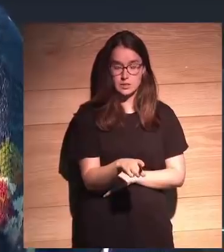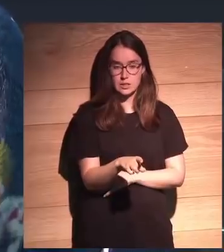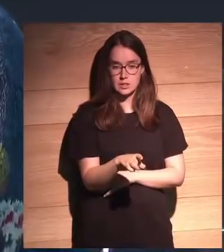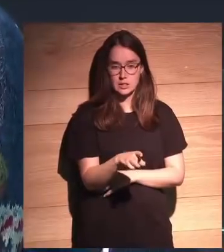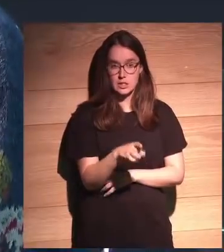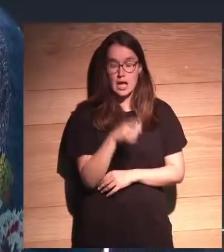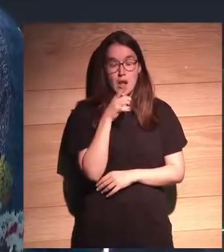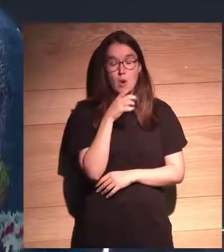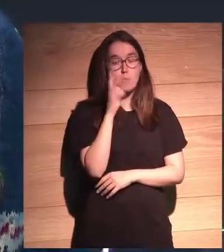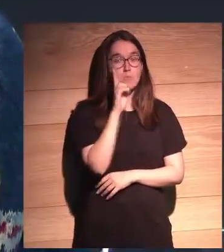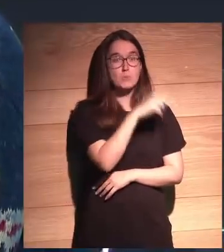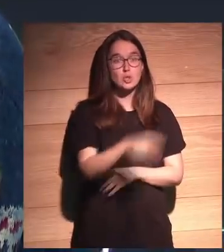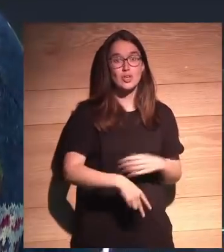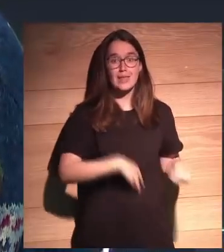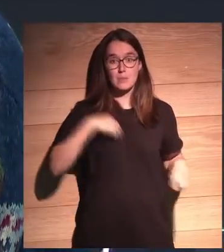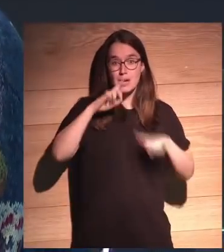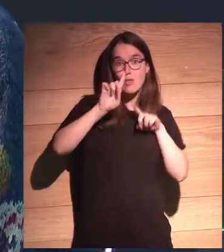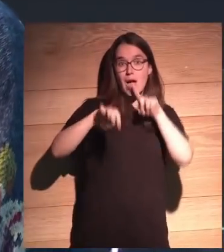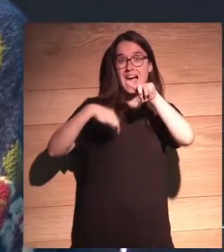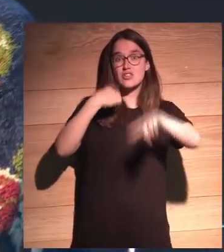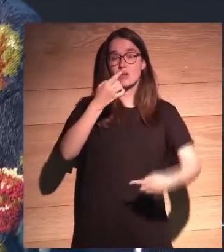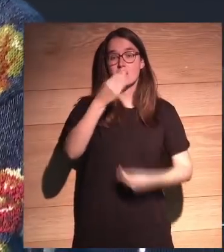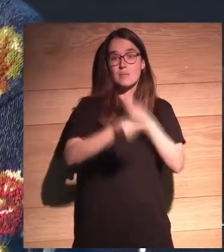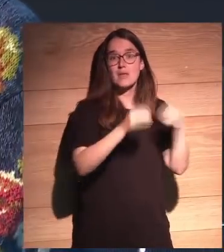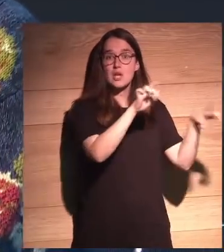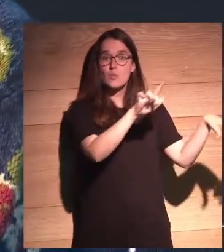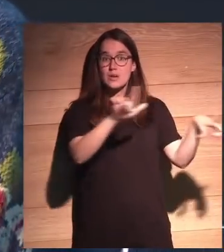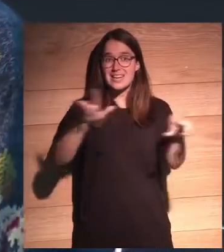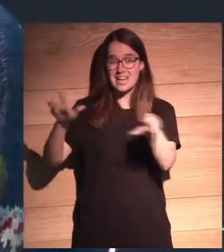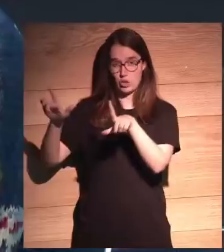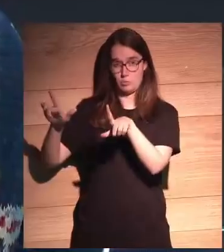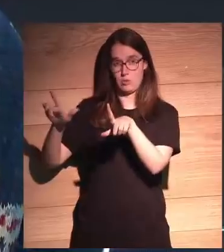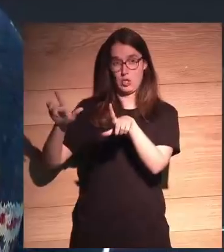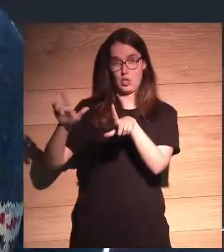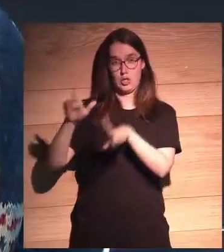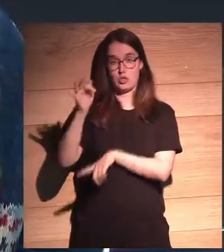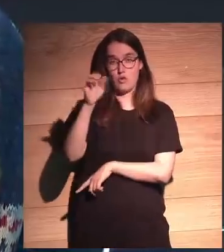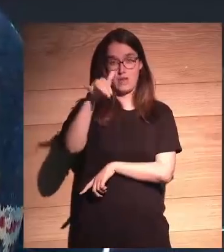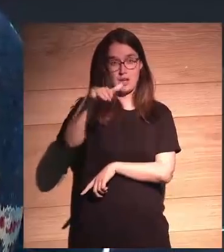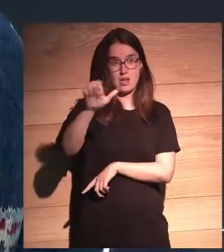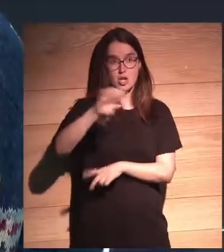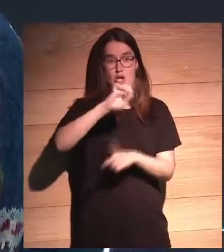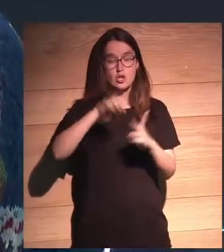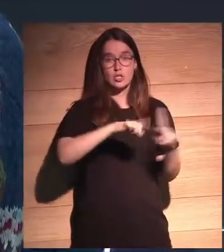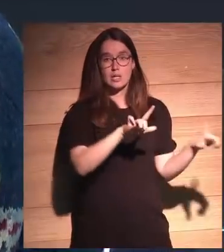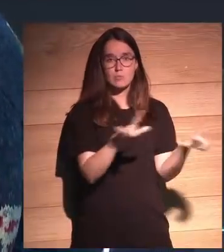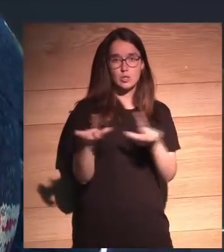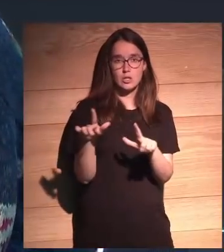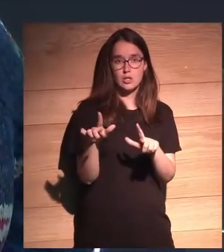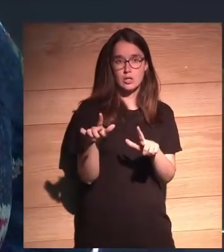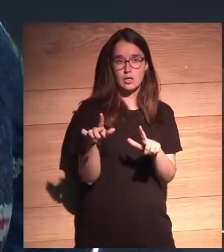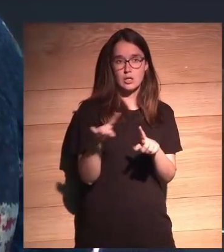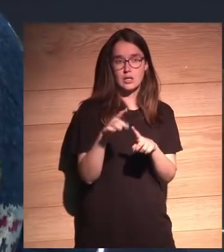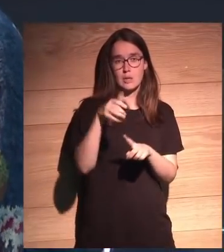el Museo del Prado el año que viene hará una exposición de Sofonis Banguisola y otra exposición de